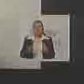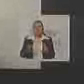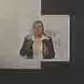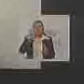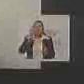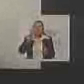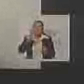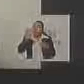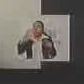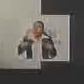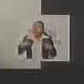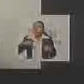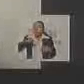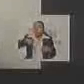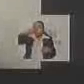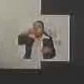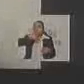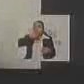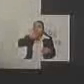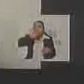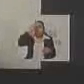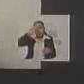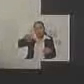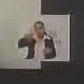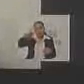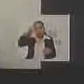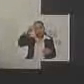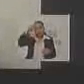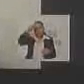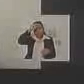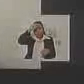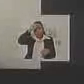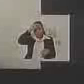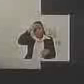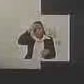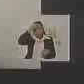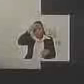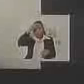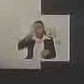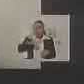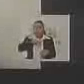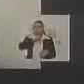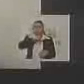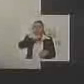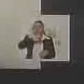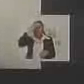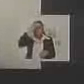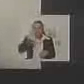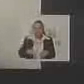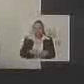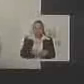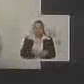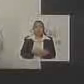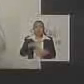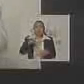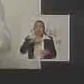es muy importante para mí para la recuperación de valores. ¿Por qué? Redundo el tema, esto inicia desde la